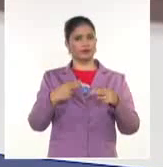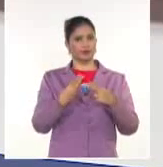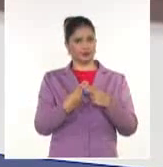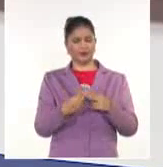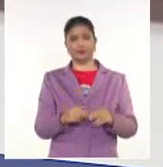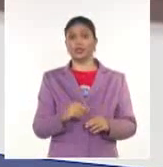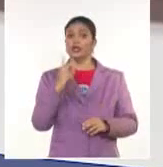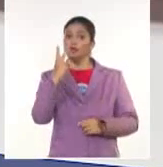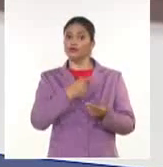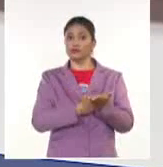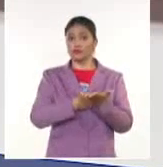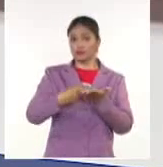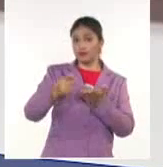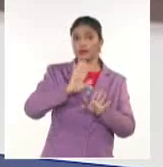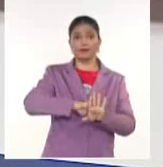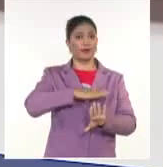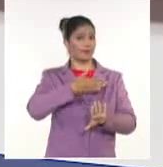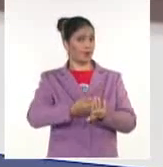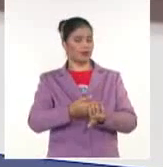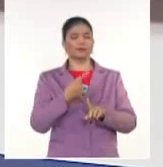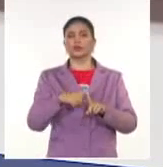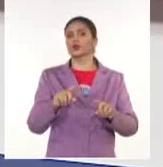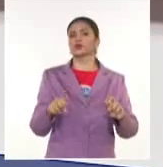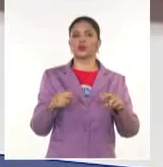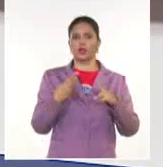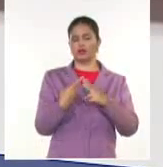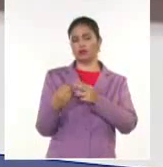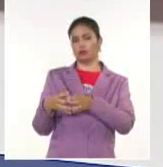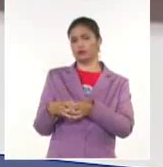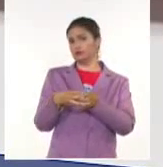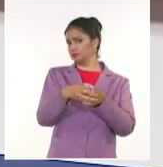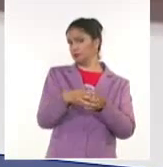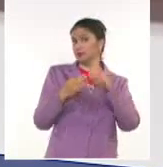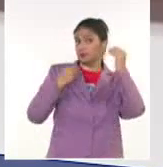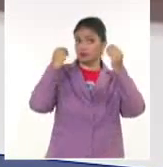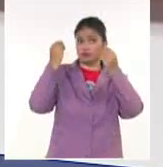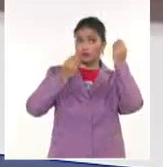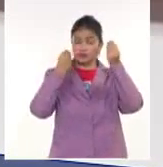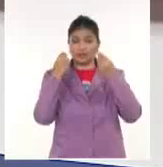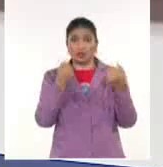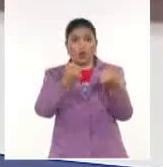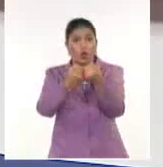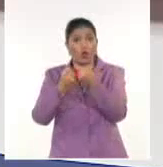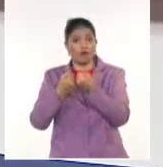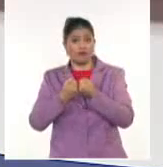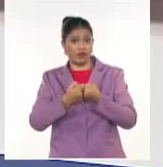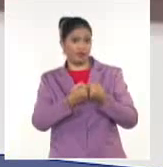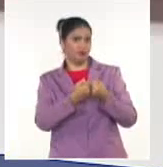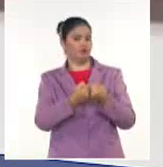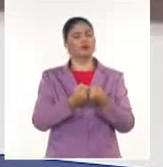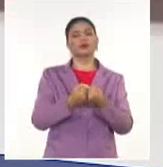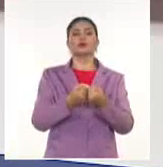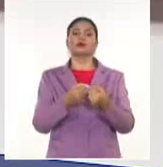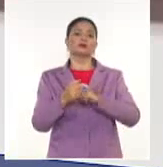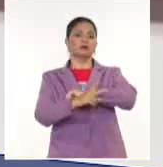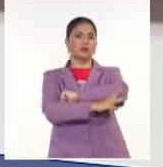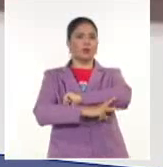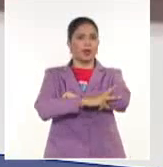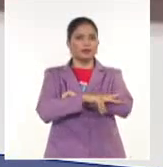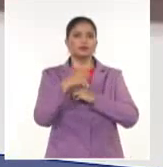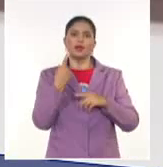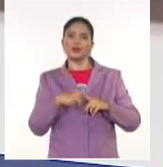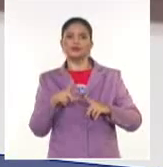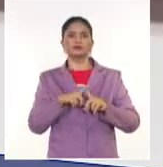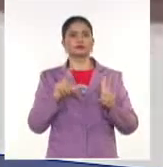de alto nivel del mayor foro político del planeta con las miradas puestas en torno a los conflictos regionales el desafío del cambio climático y la